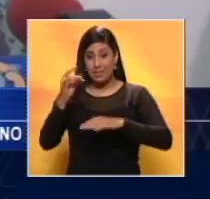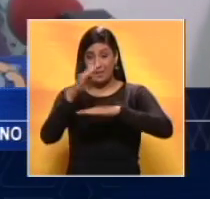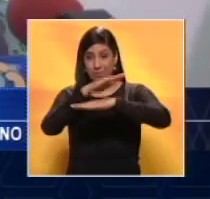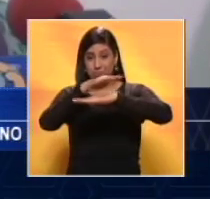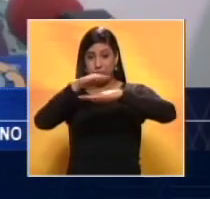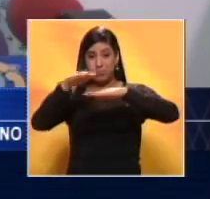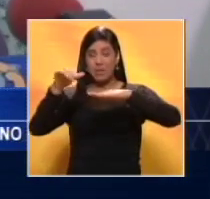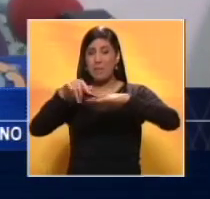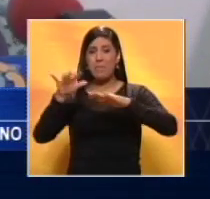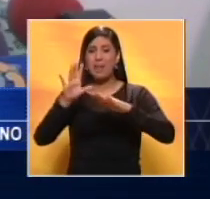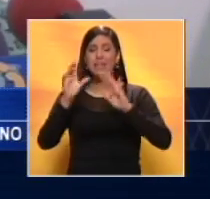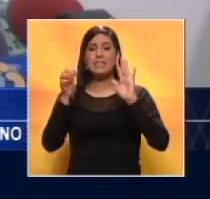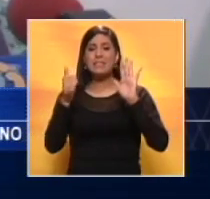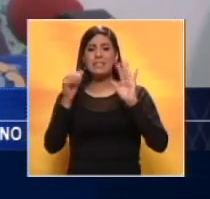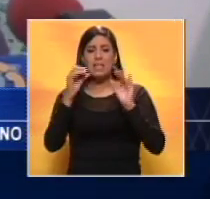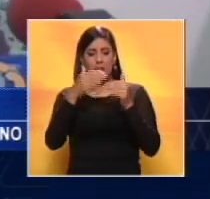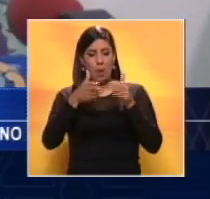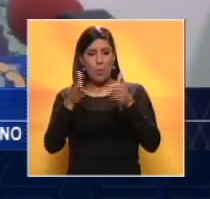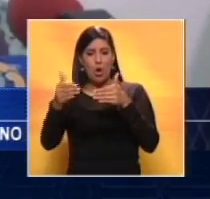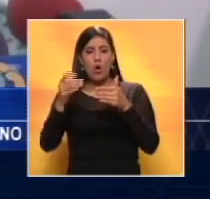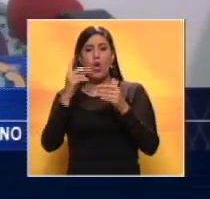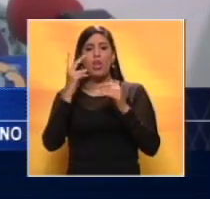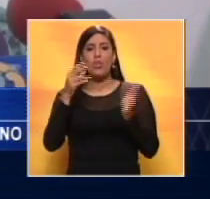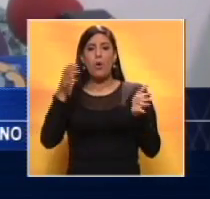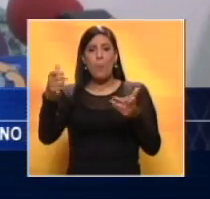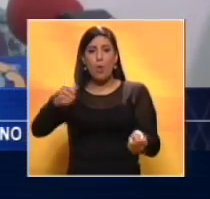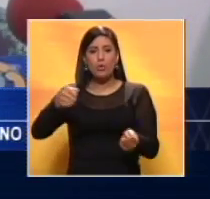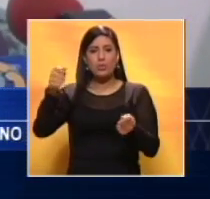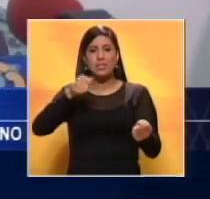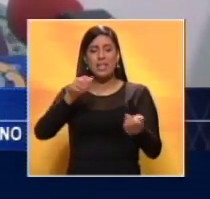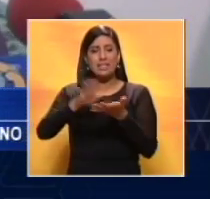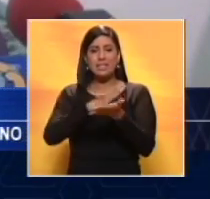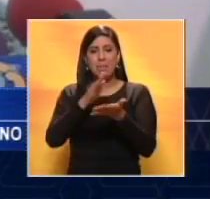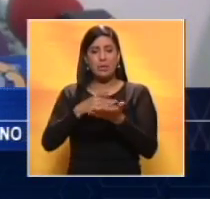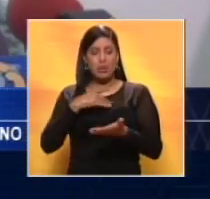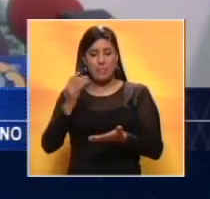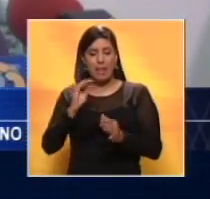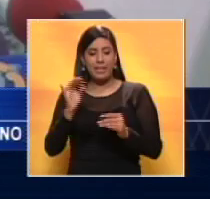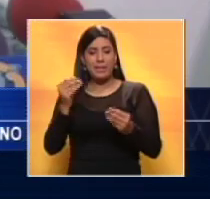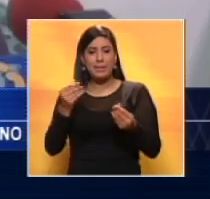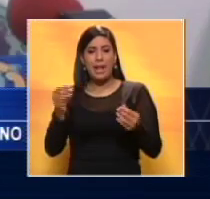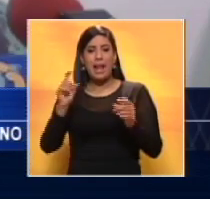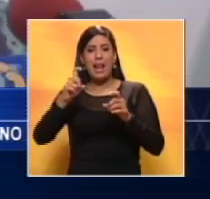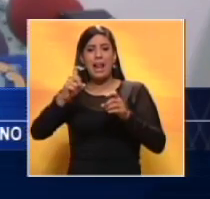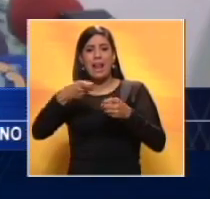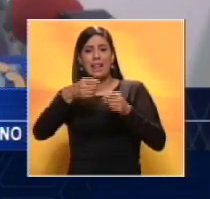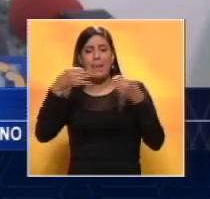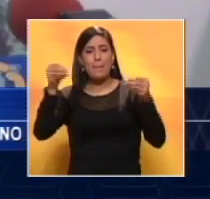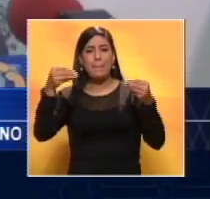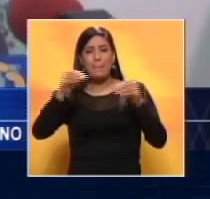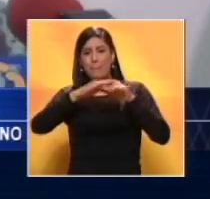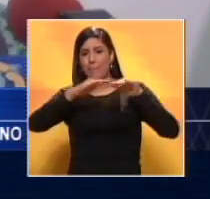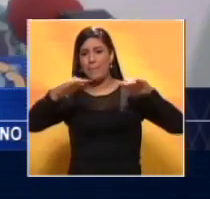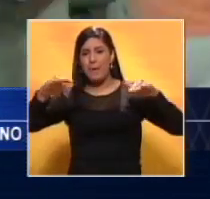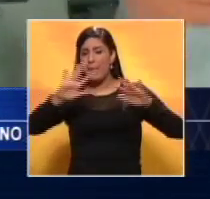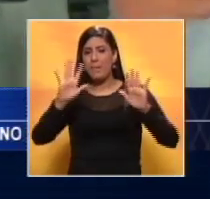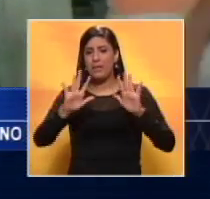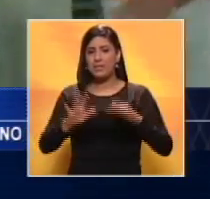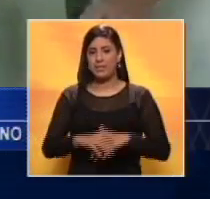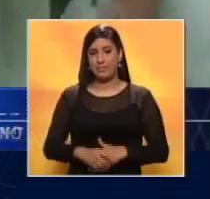que no es nada más que 60 bloques y dos pacas de cemento. Muchas veces hay que colocarle una latica de zinc y dejarlos